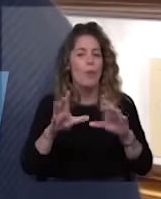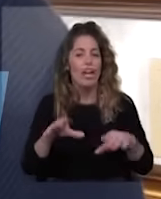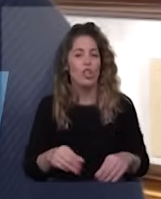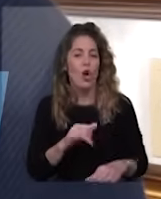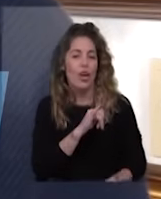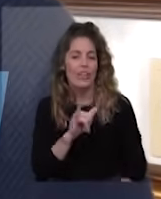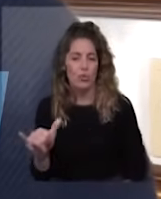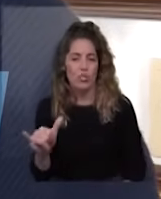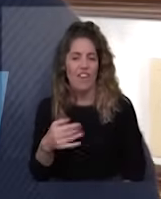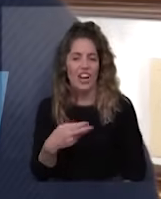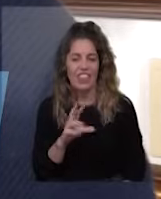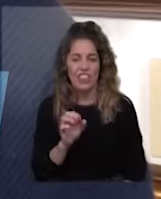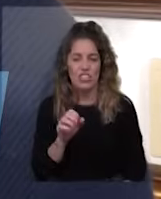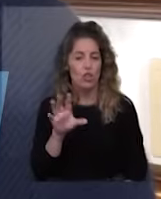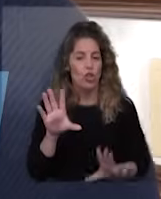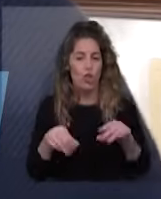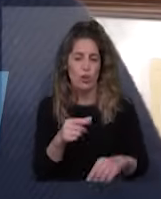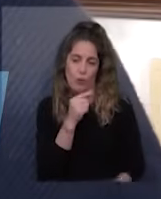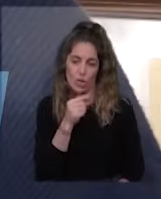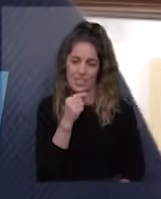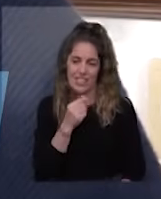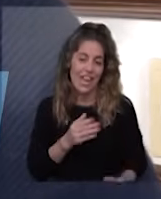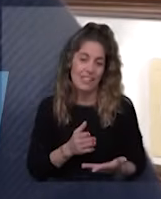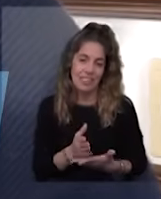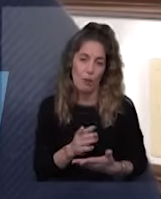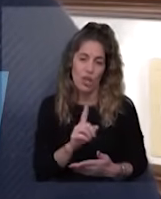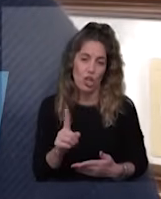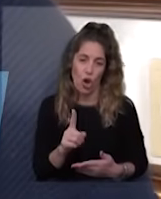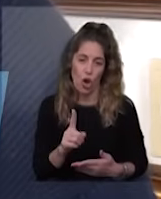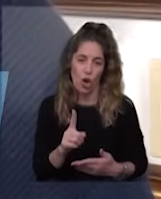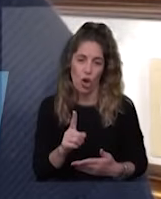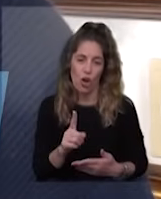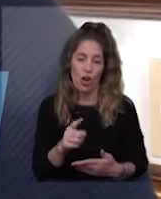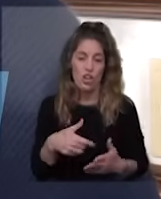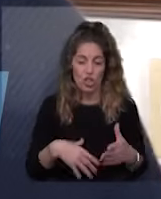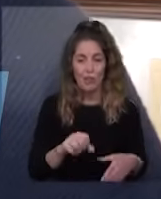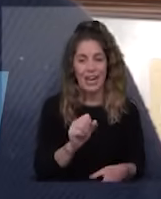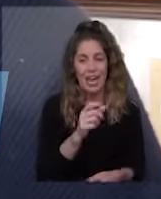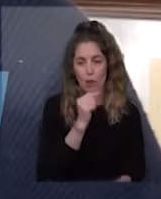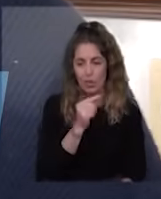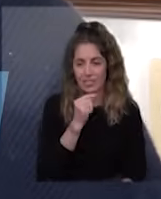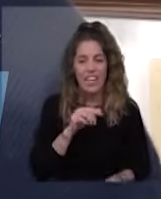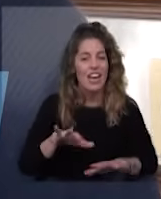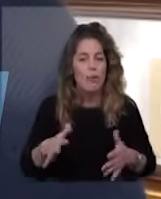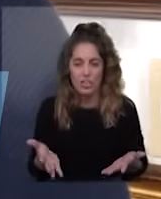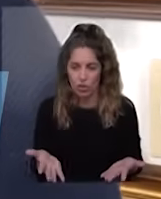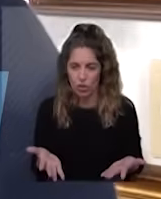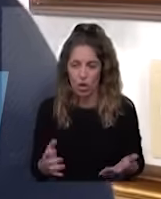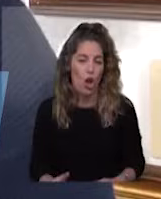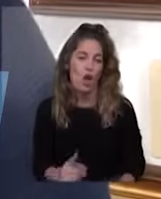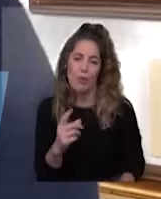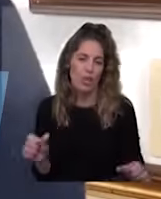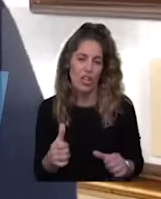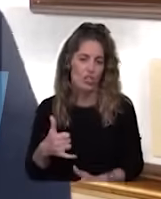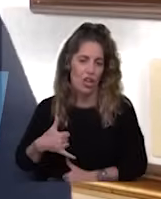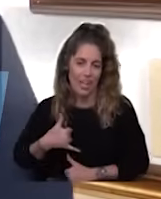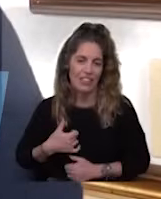denunciaba bardeo eran policías siempre y cuando no cayera en manos policiales Qué ocurrió lo primero que hizo el